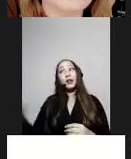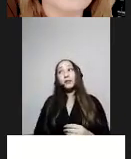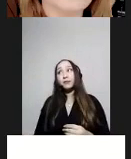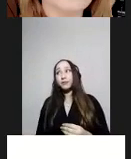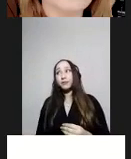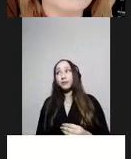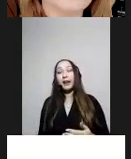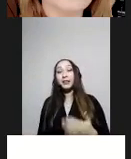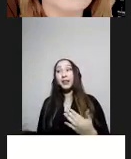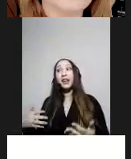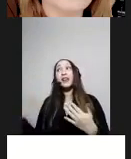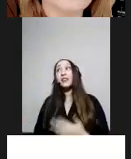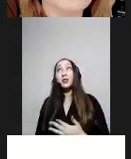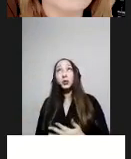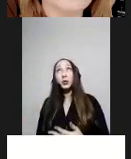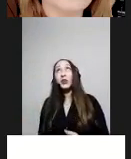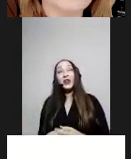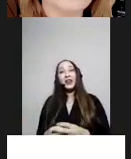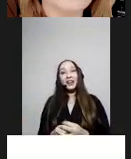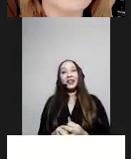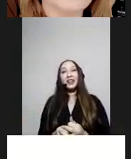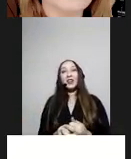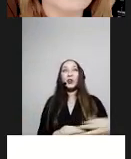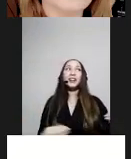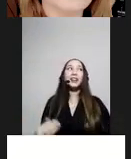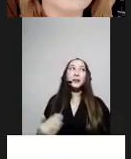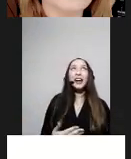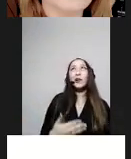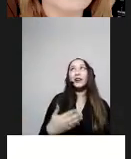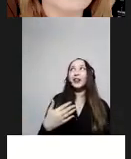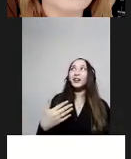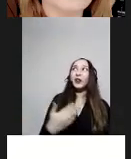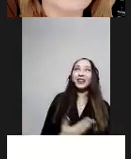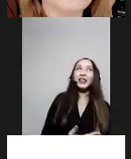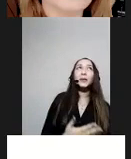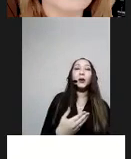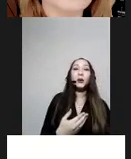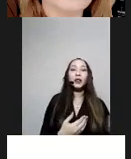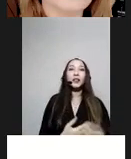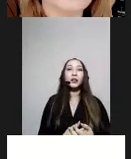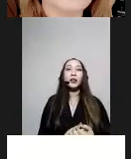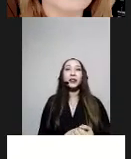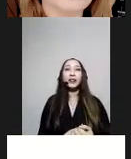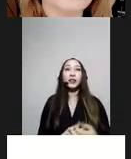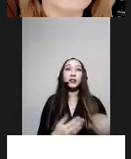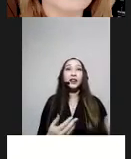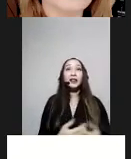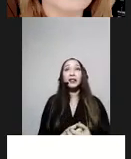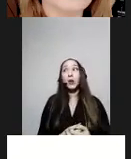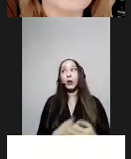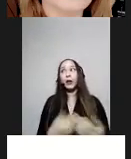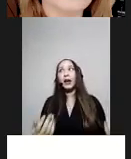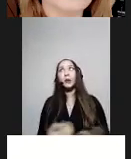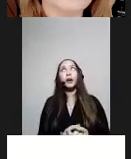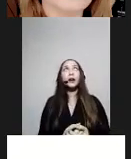cosas, ansiedades del futuro y cosas del pasado que tal vez nos lastiman o tal vez nos generan tristeza